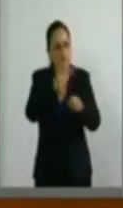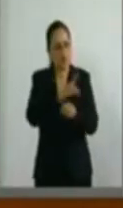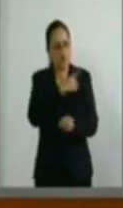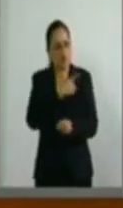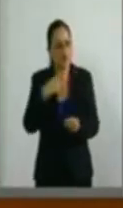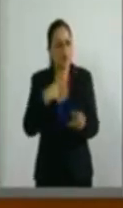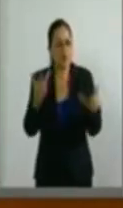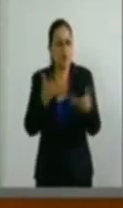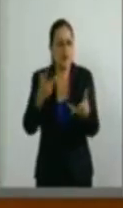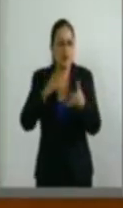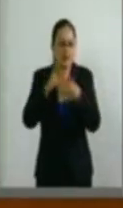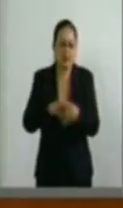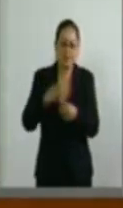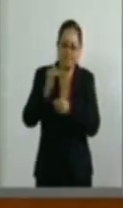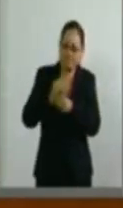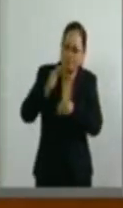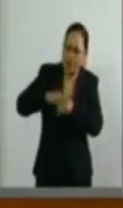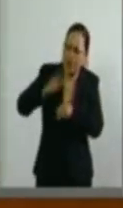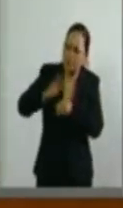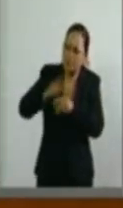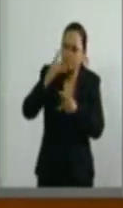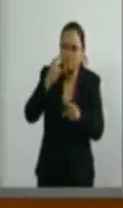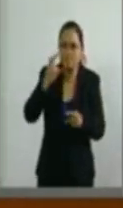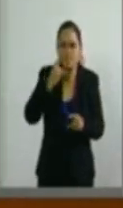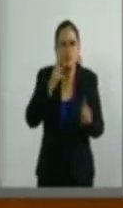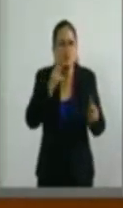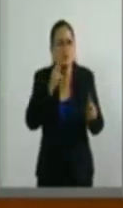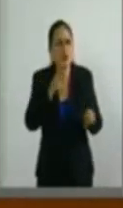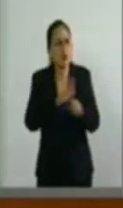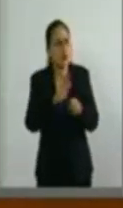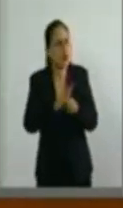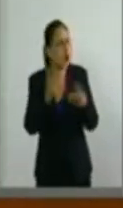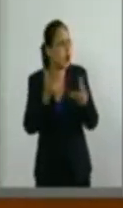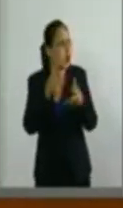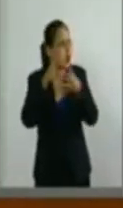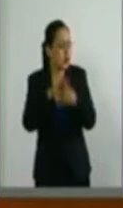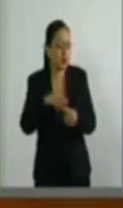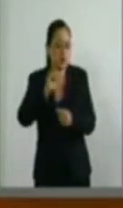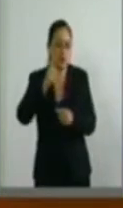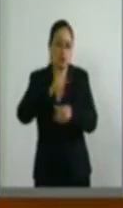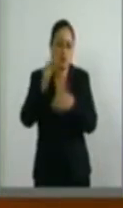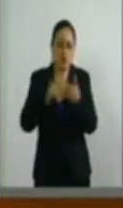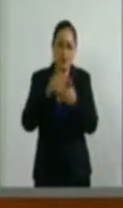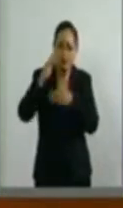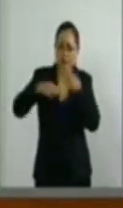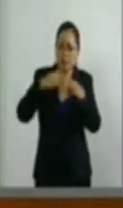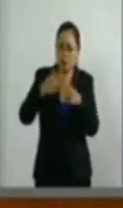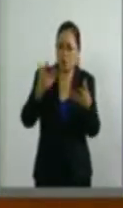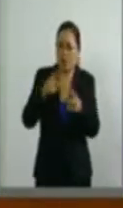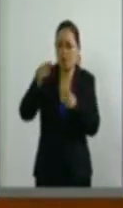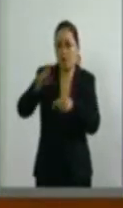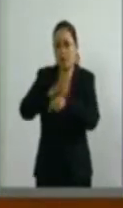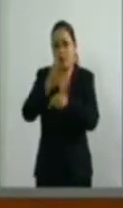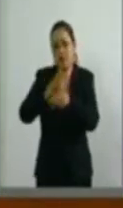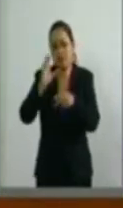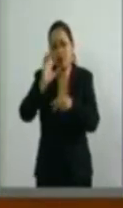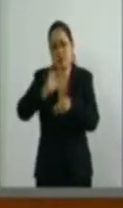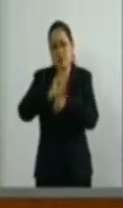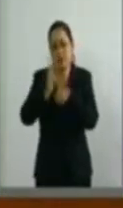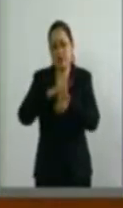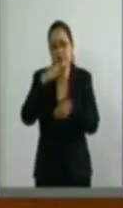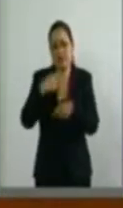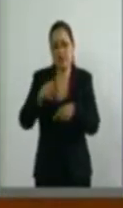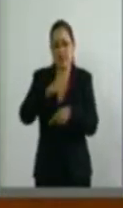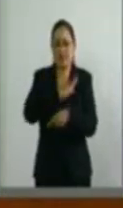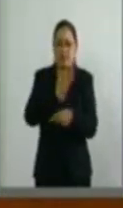a seguir explorando, a revisar las buenas prácticas que en otras partes del mundo existen, en Brasil, en Chile, en España